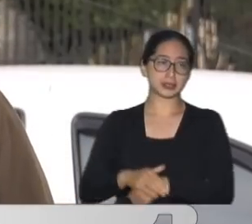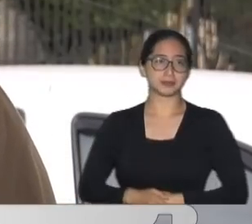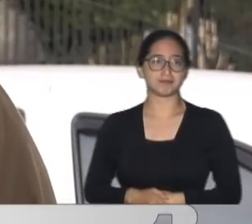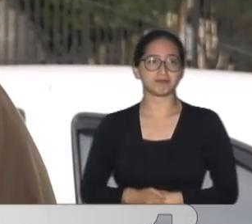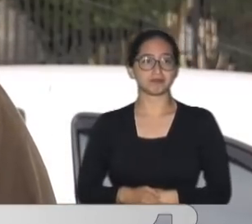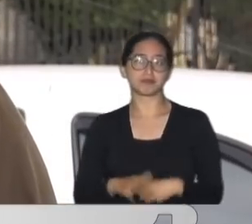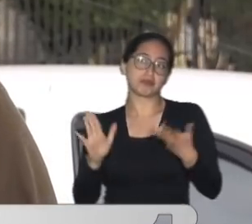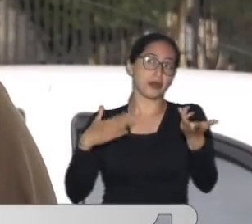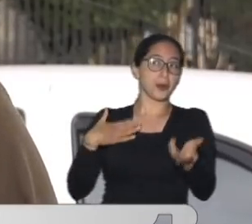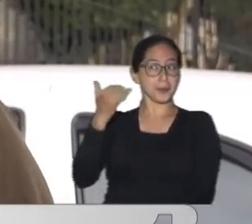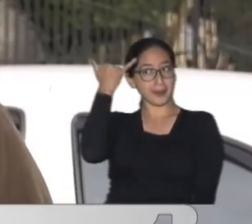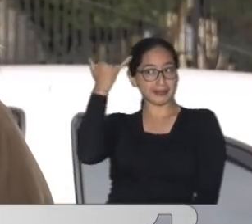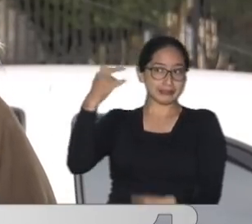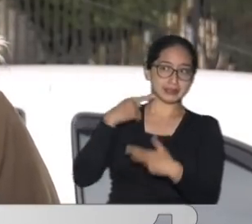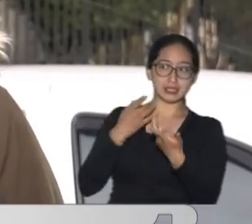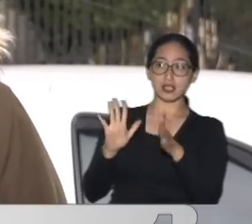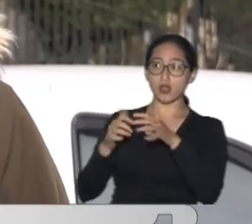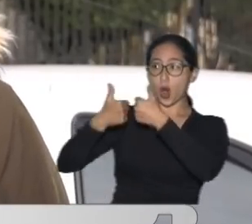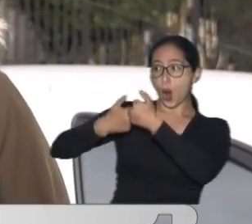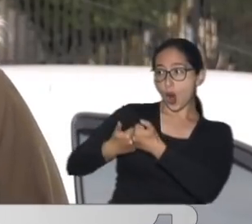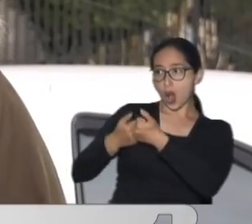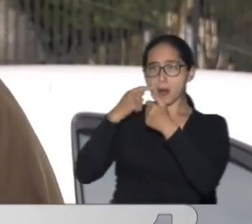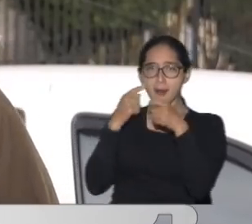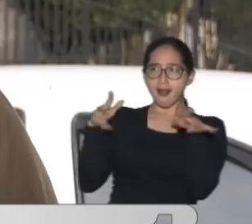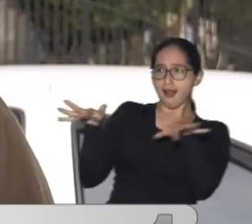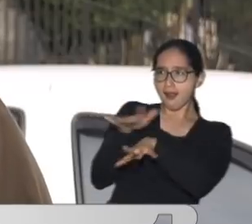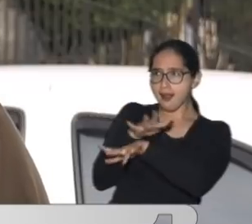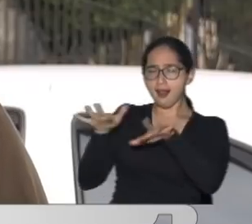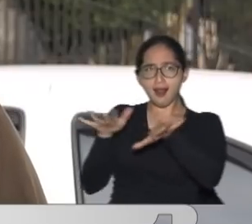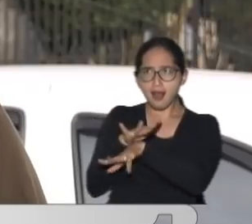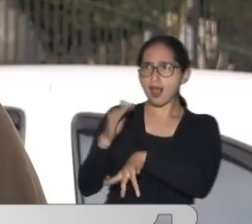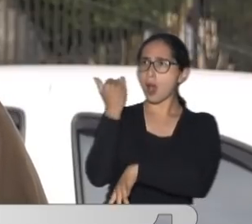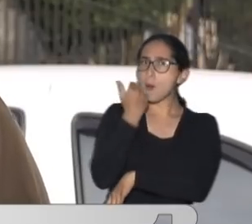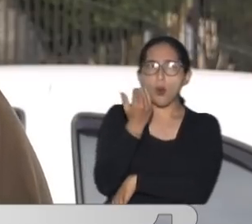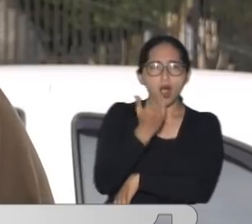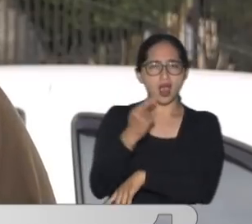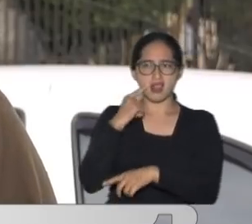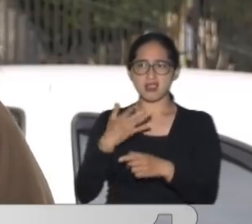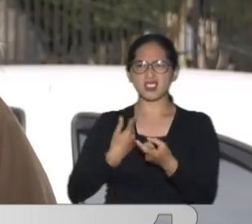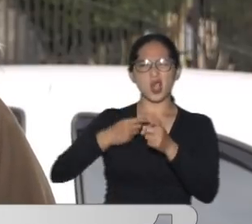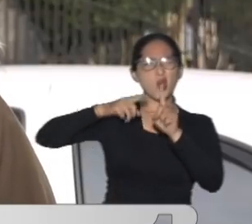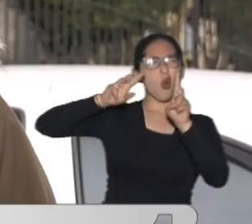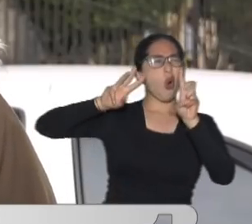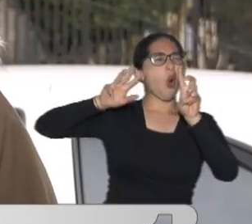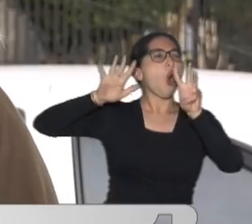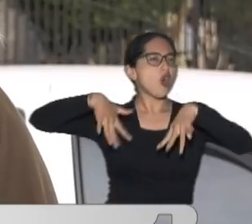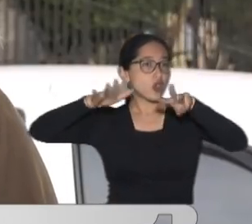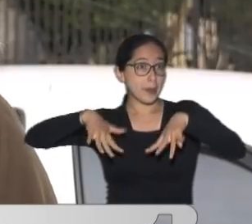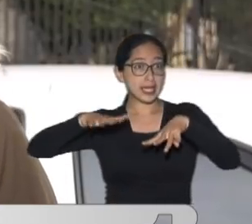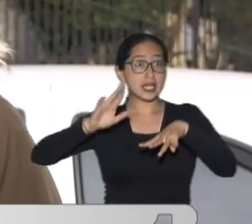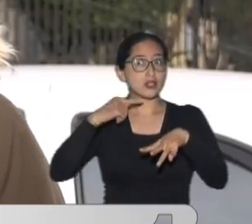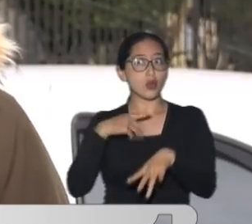Tinder y fue una nube de mentiras. Hace 8 meses, a los 6 meses ellos